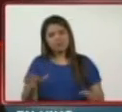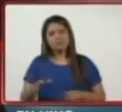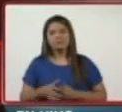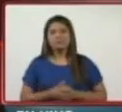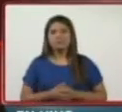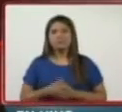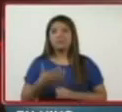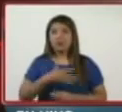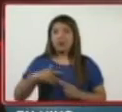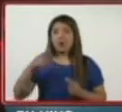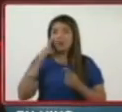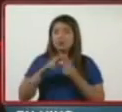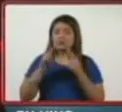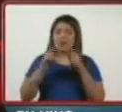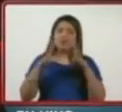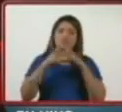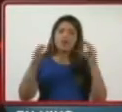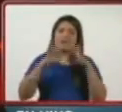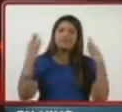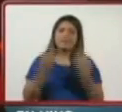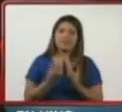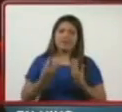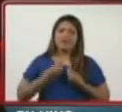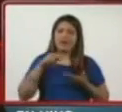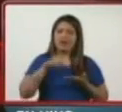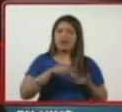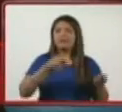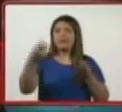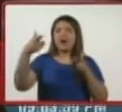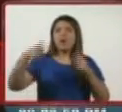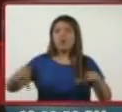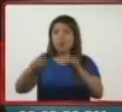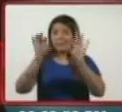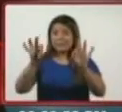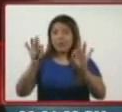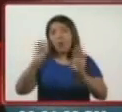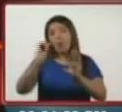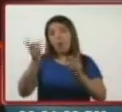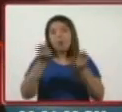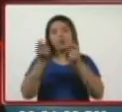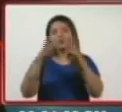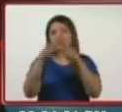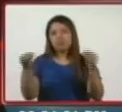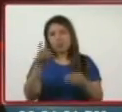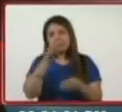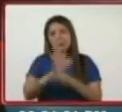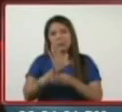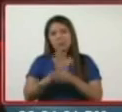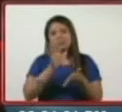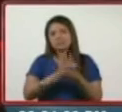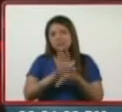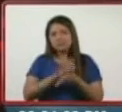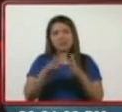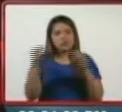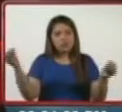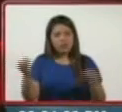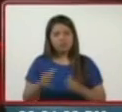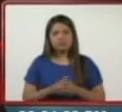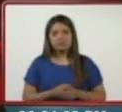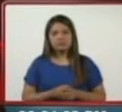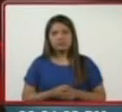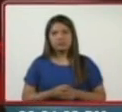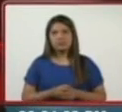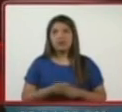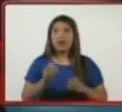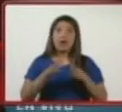conocer también las familias que estaban acá refugiadas, ¿fueron trasladadas a algún lugar o ya está todo bajo control? ¿Están seguras? ¿Están sanas? Sí, estaban